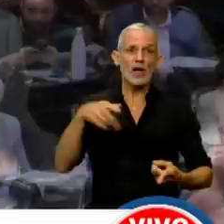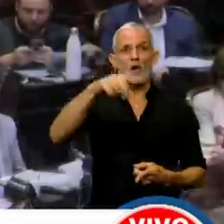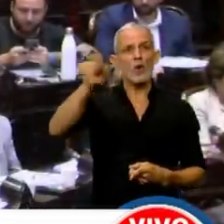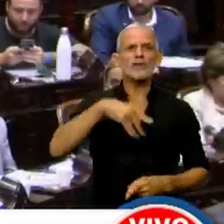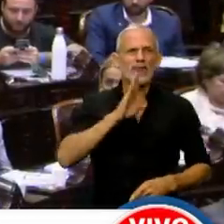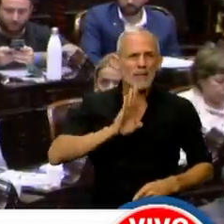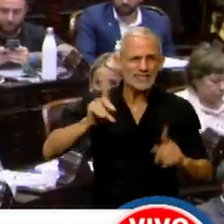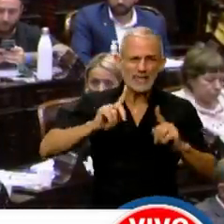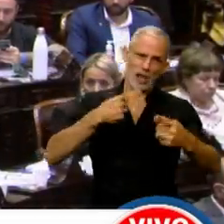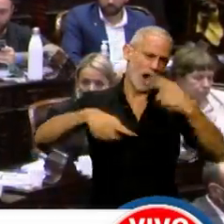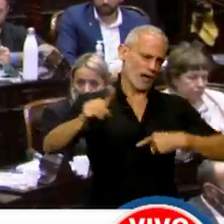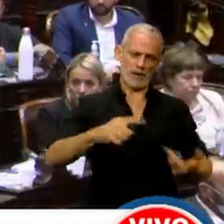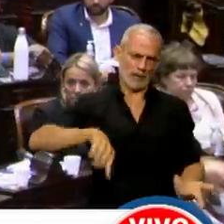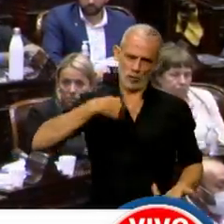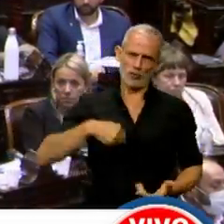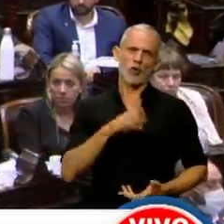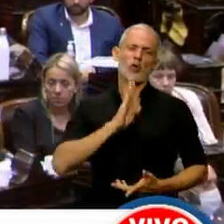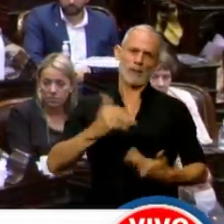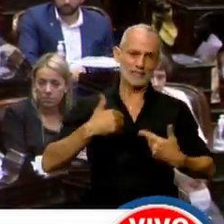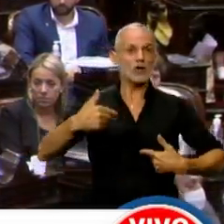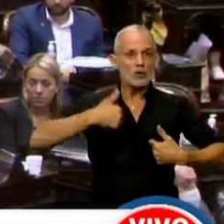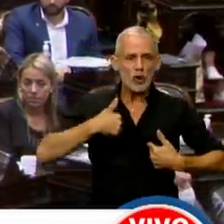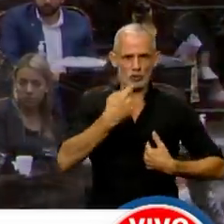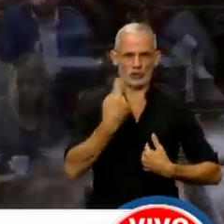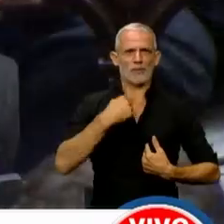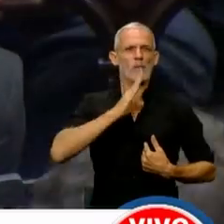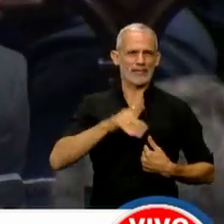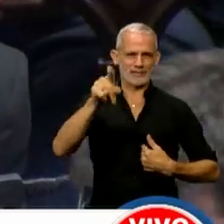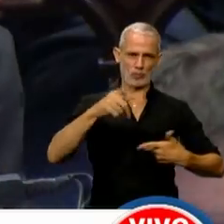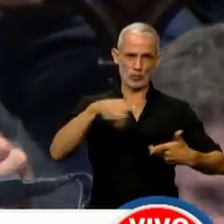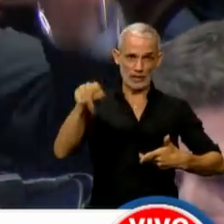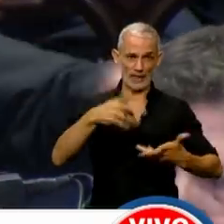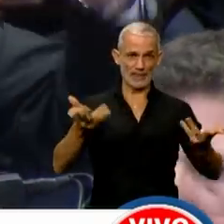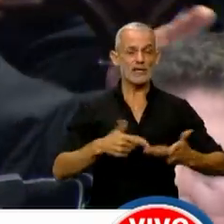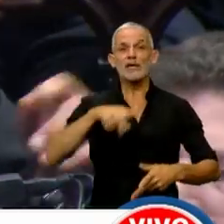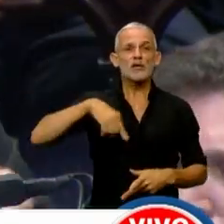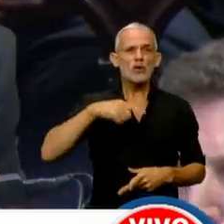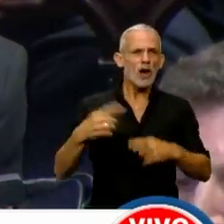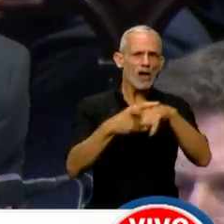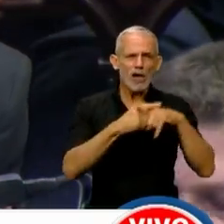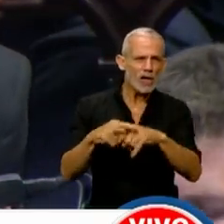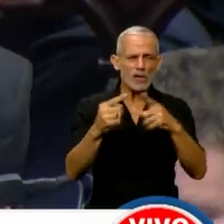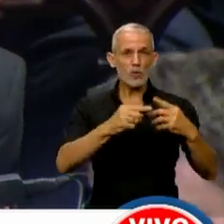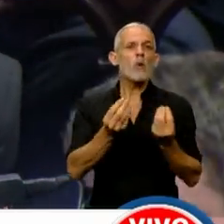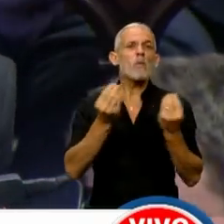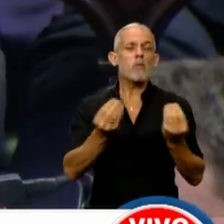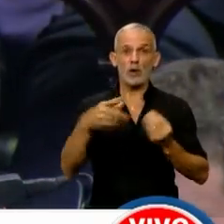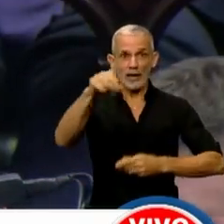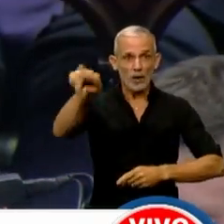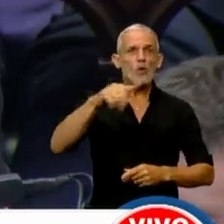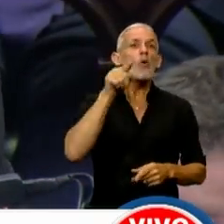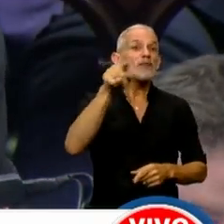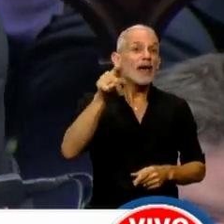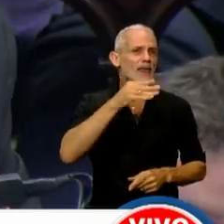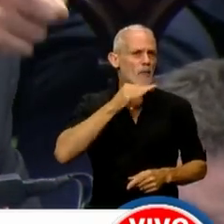ustedes son los que tienen paciencia no señor presidente nosotros somos los que tenemos paciencia estamos discutiendo porque lo que usted